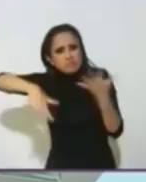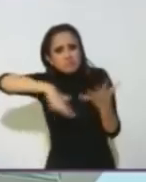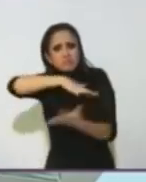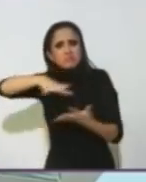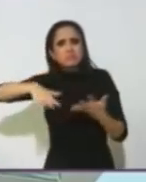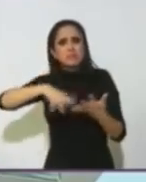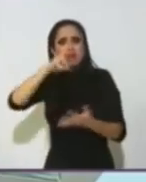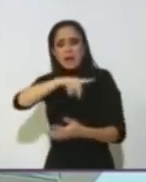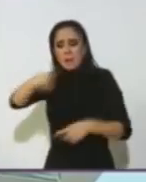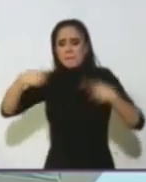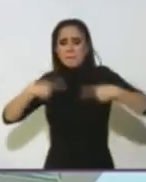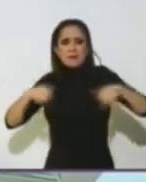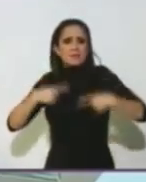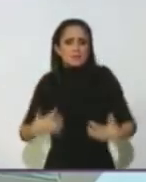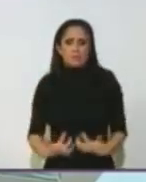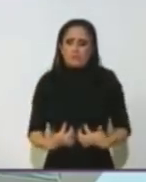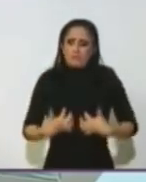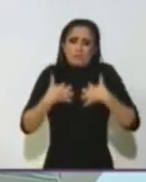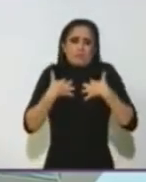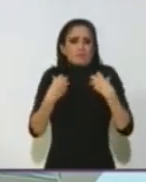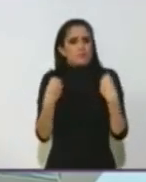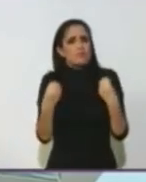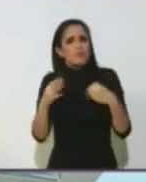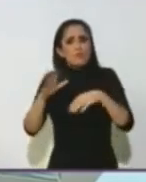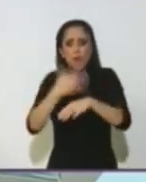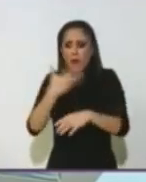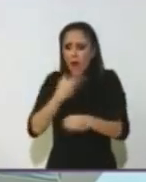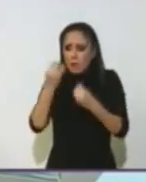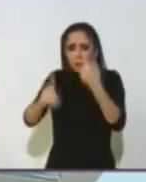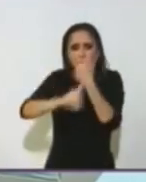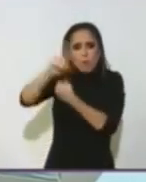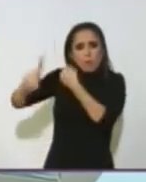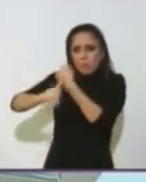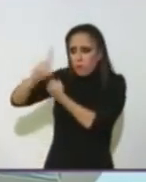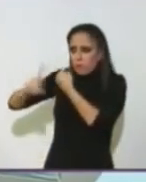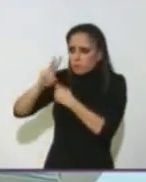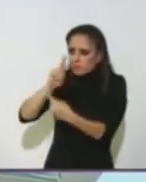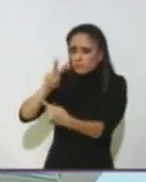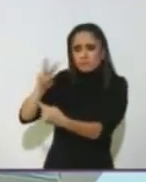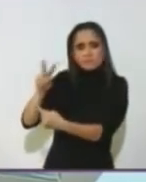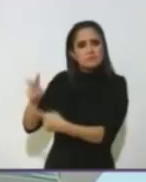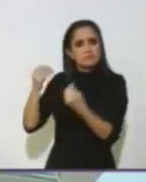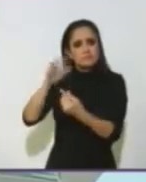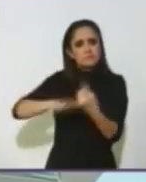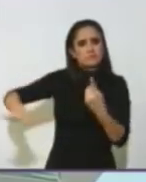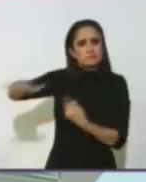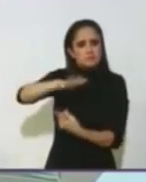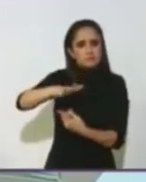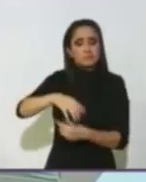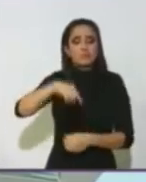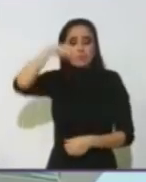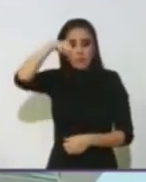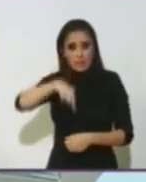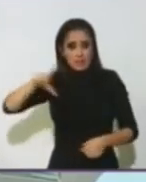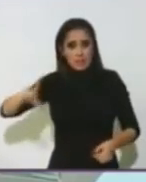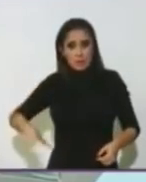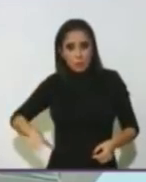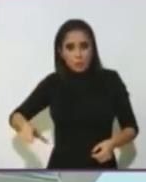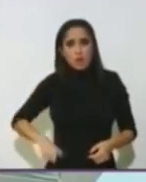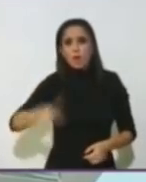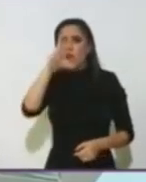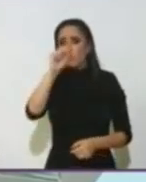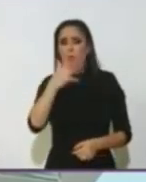contenta a la población en esta ciudad porque ha generado enormes problemas en la vida cotidiana en nuestro gobierno no va a haber